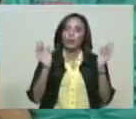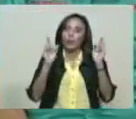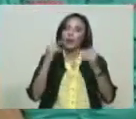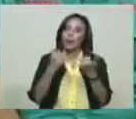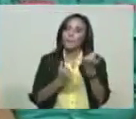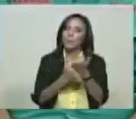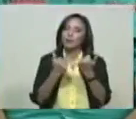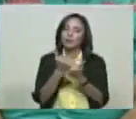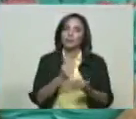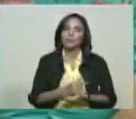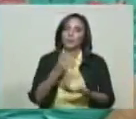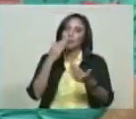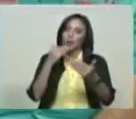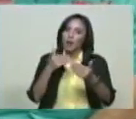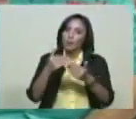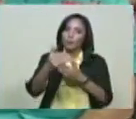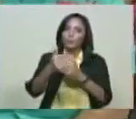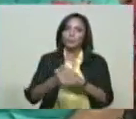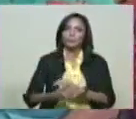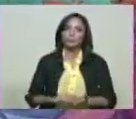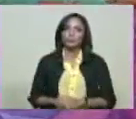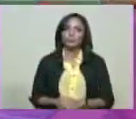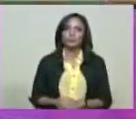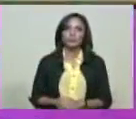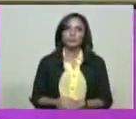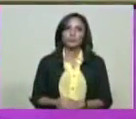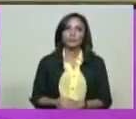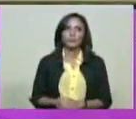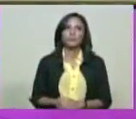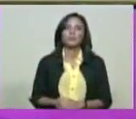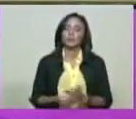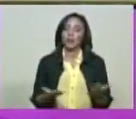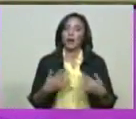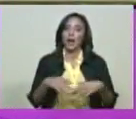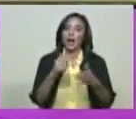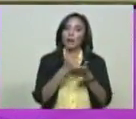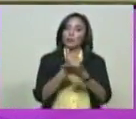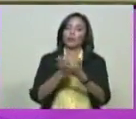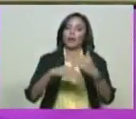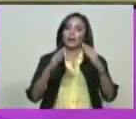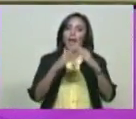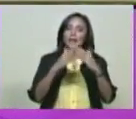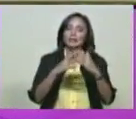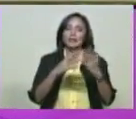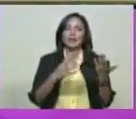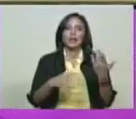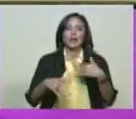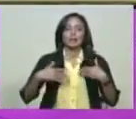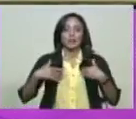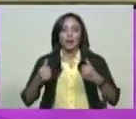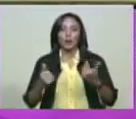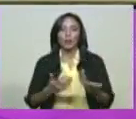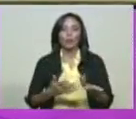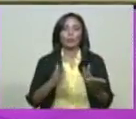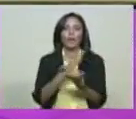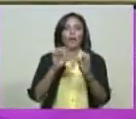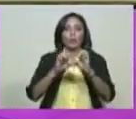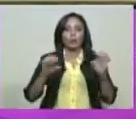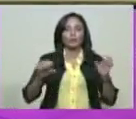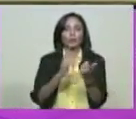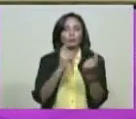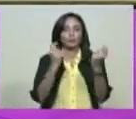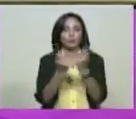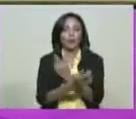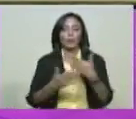avanzar a avanzar en la protección de la vivienda del hogar de la salud en la transformación de la salud